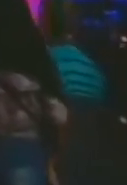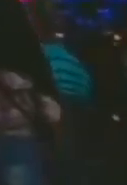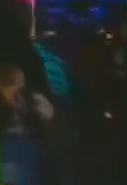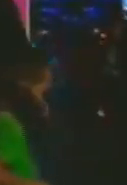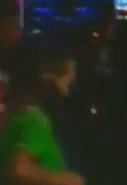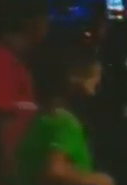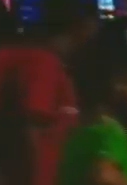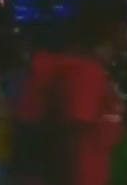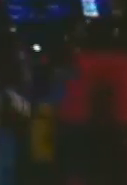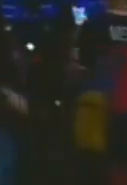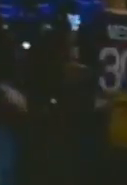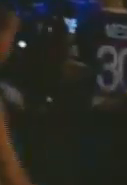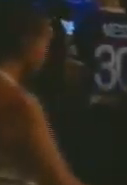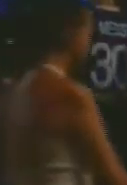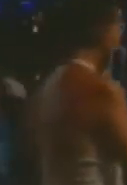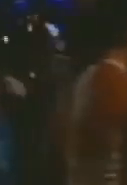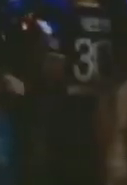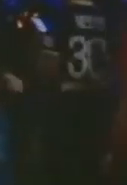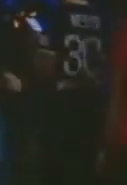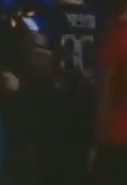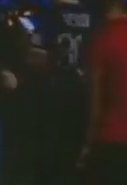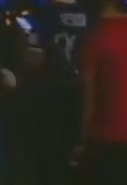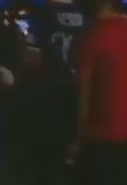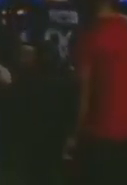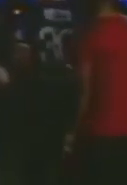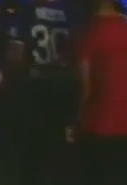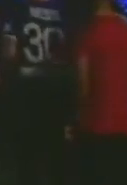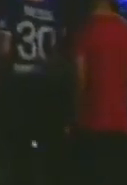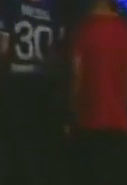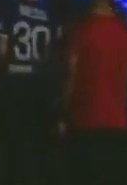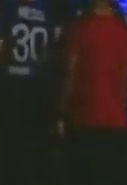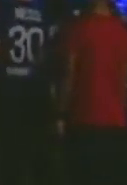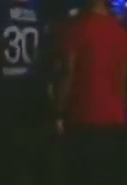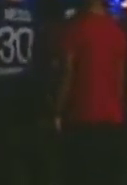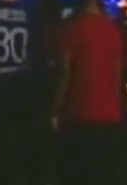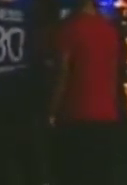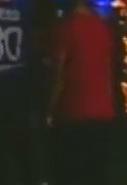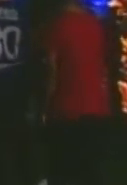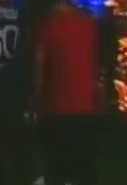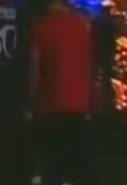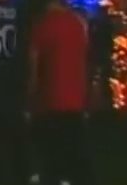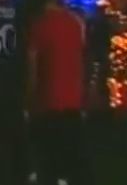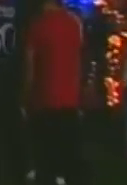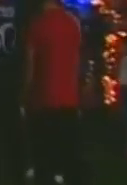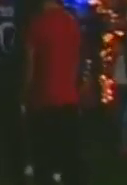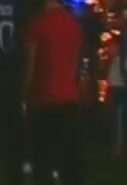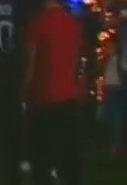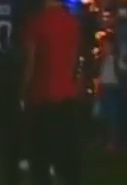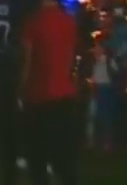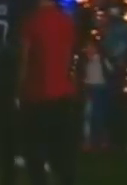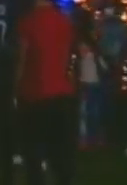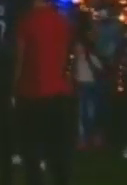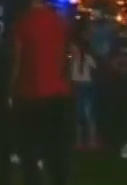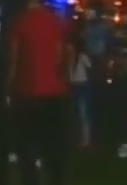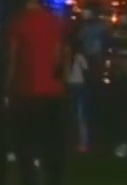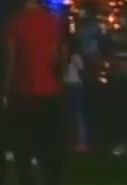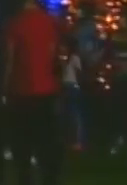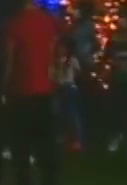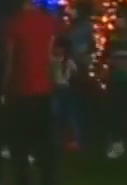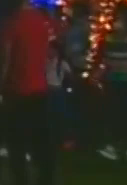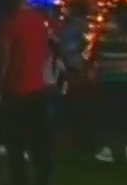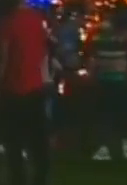el comité de feria ni un incidente que lamentar. Ha sido histórico, como va a seguir siendo histórico, todos estos eventos que estamos haciendo por nuestro